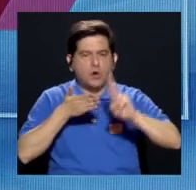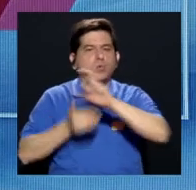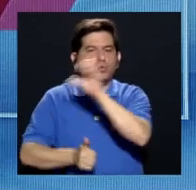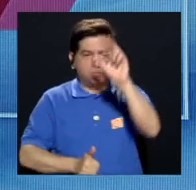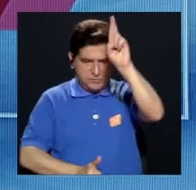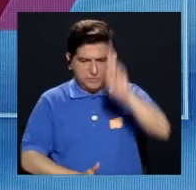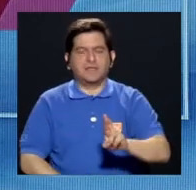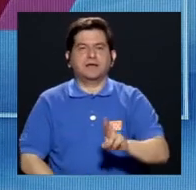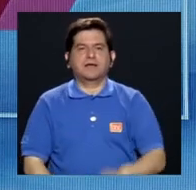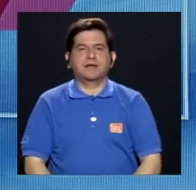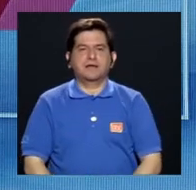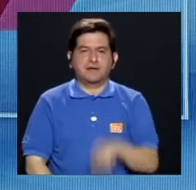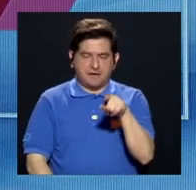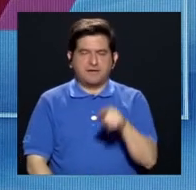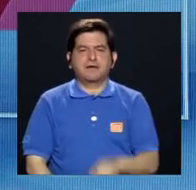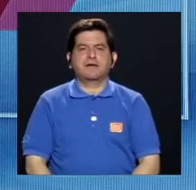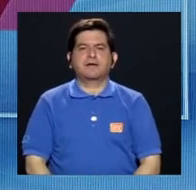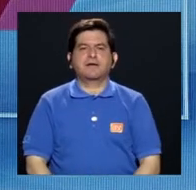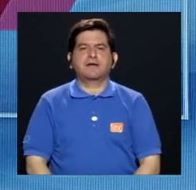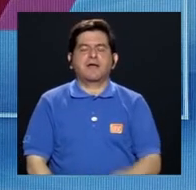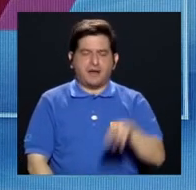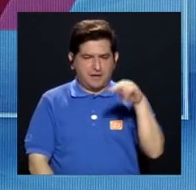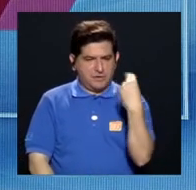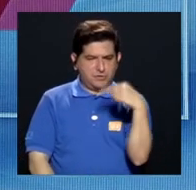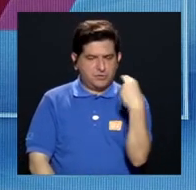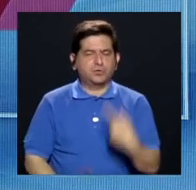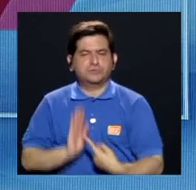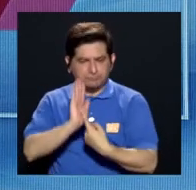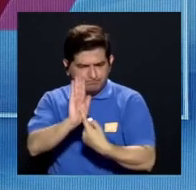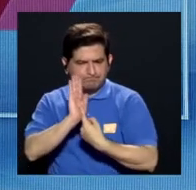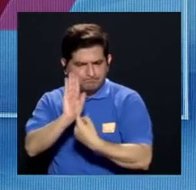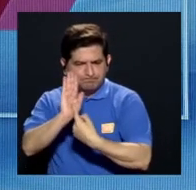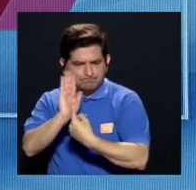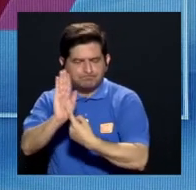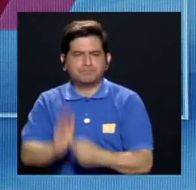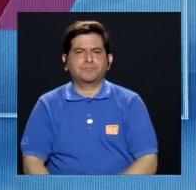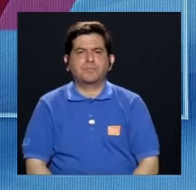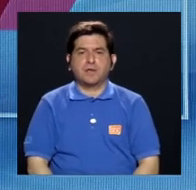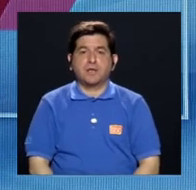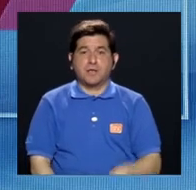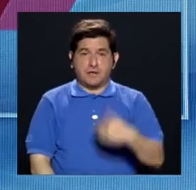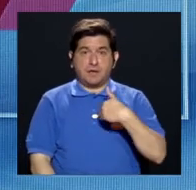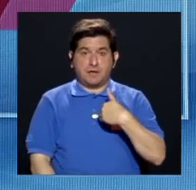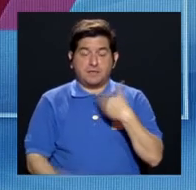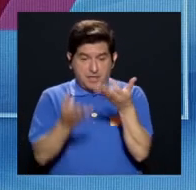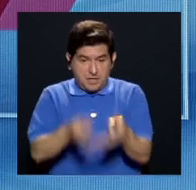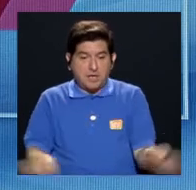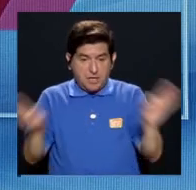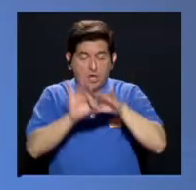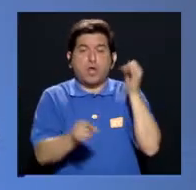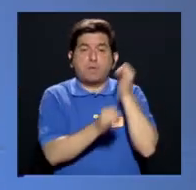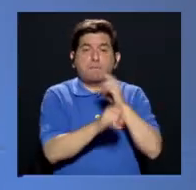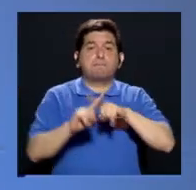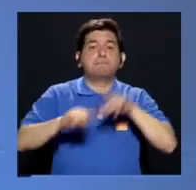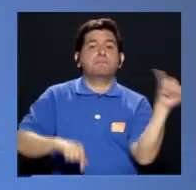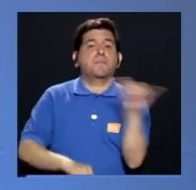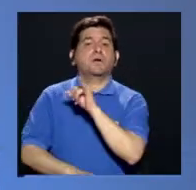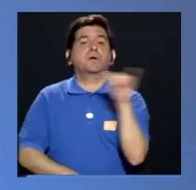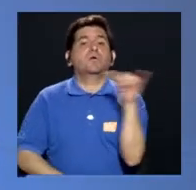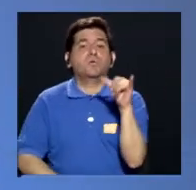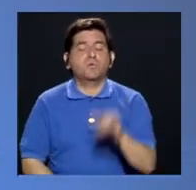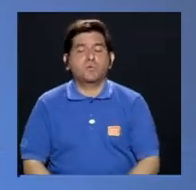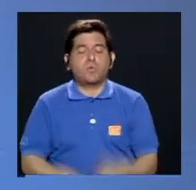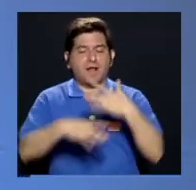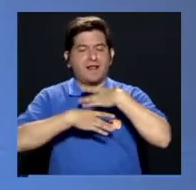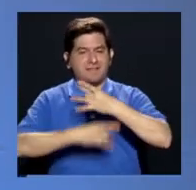Costa Rica es fuente de noticias, con pertinencia institucional, pero también